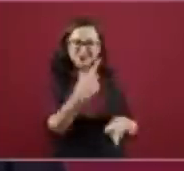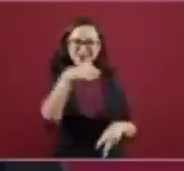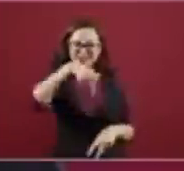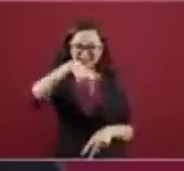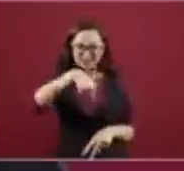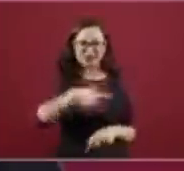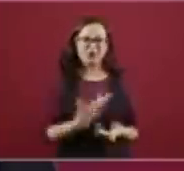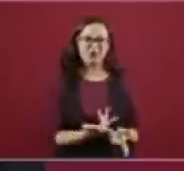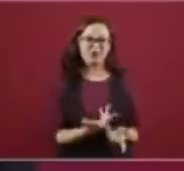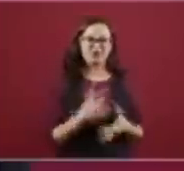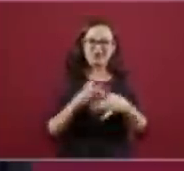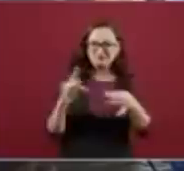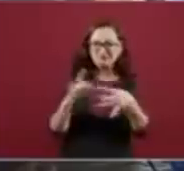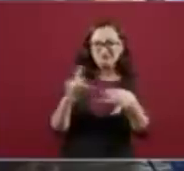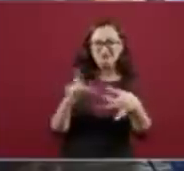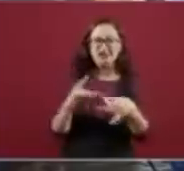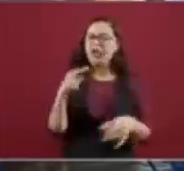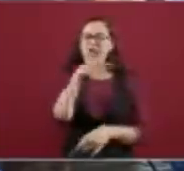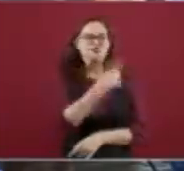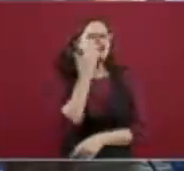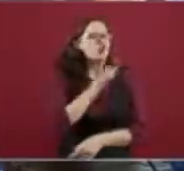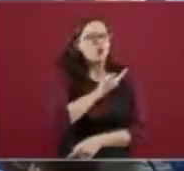viniera él a exponer, no lo hace.